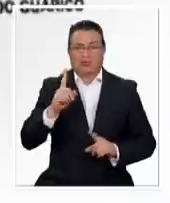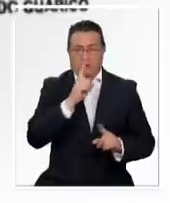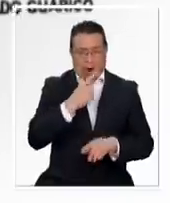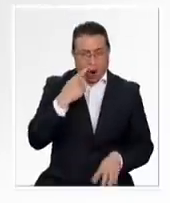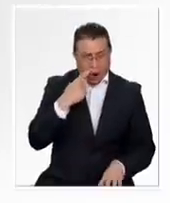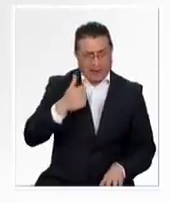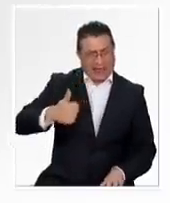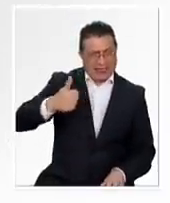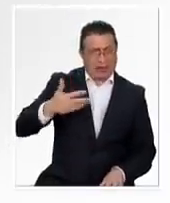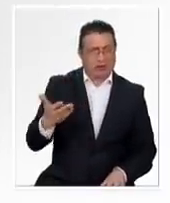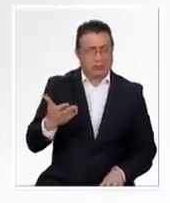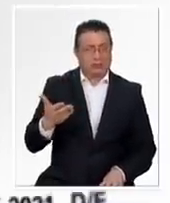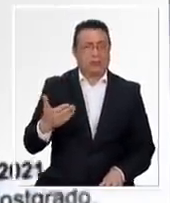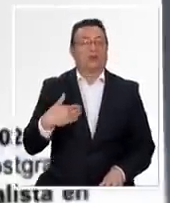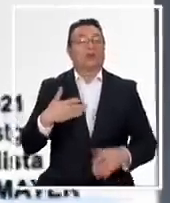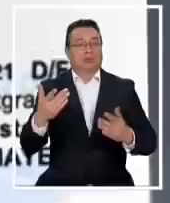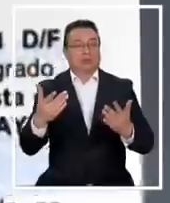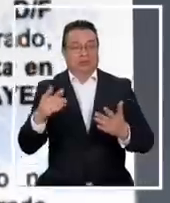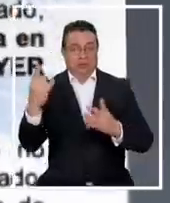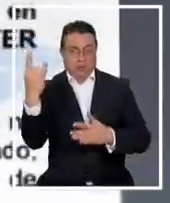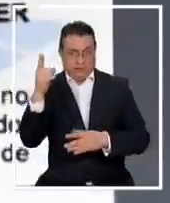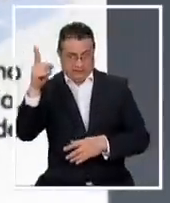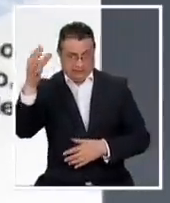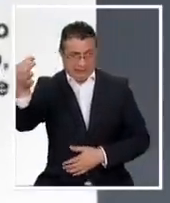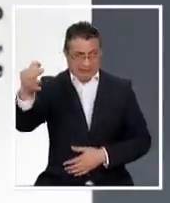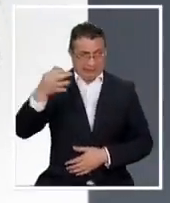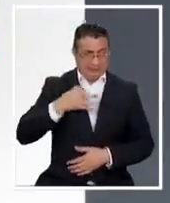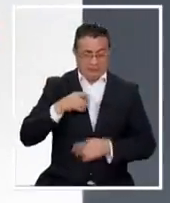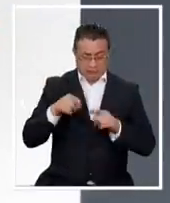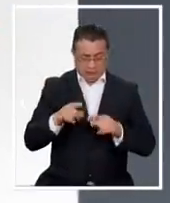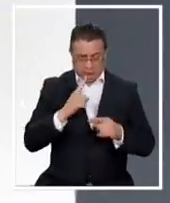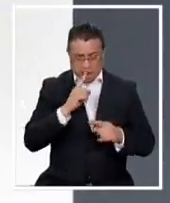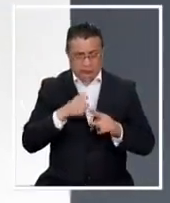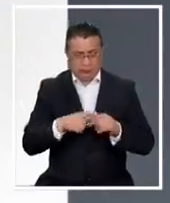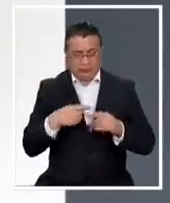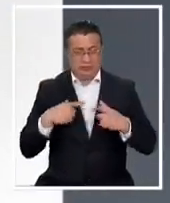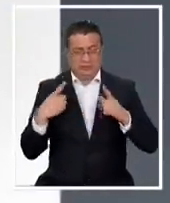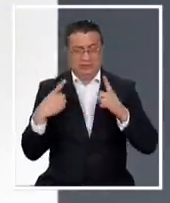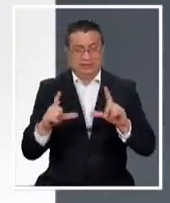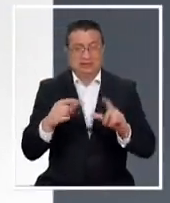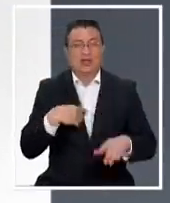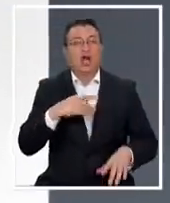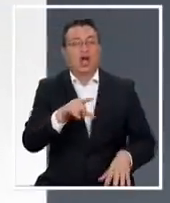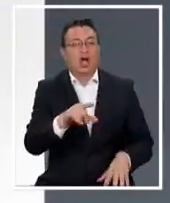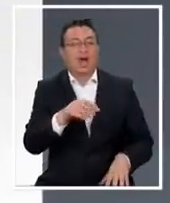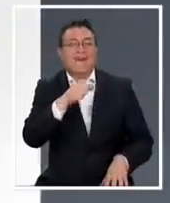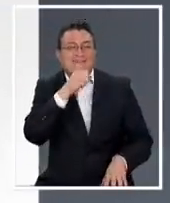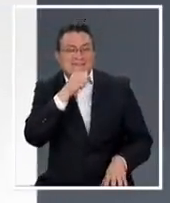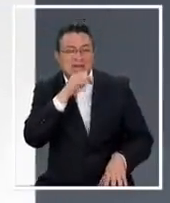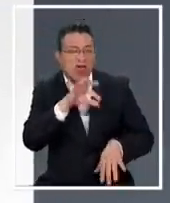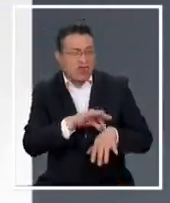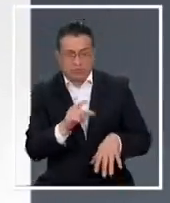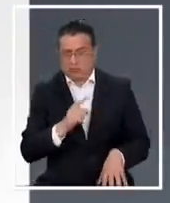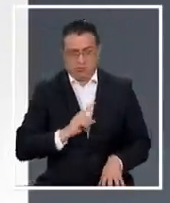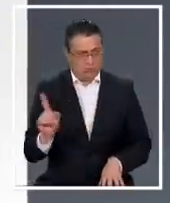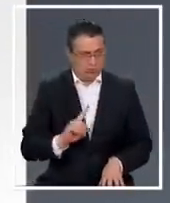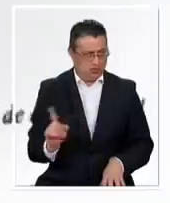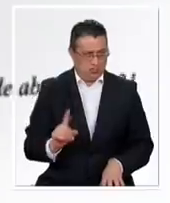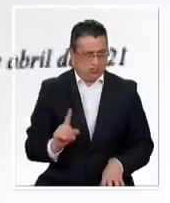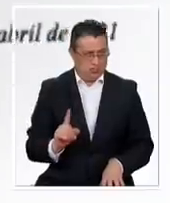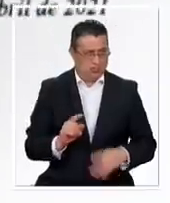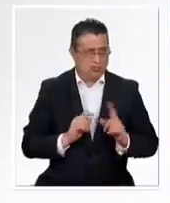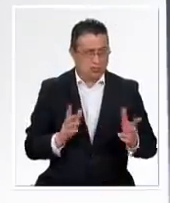rector. La misma casa de estudio nos confirmó que ellos ni siquiera dan la especialidad de geriatría. En resumen, en ninguna de las